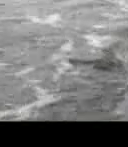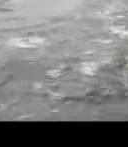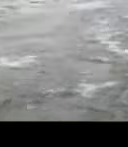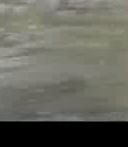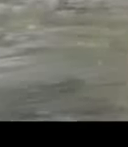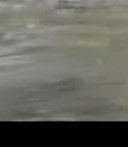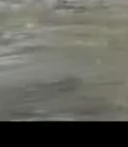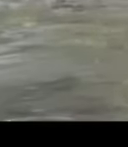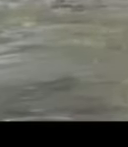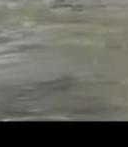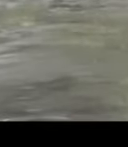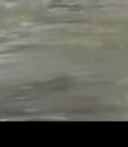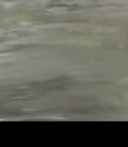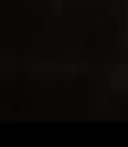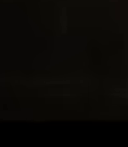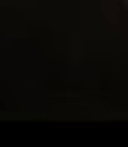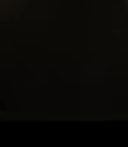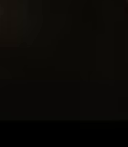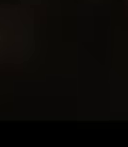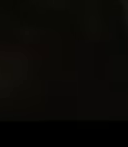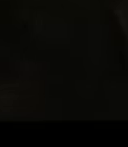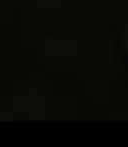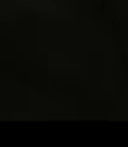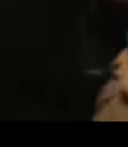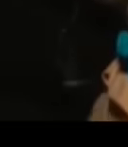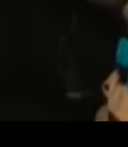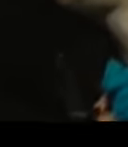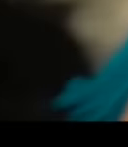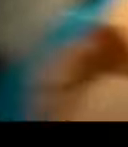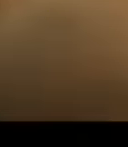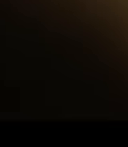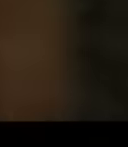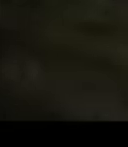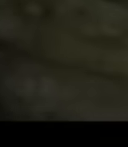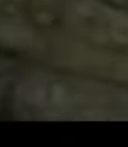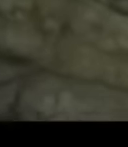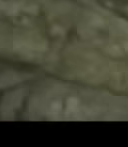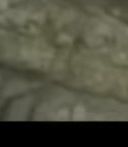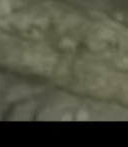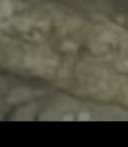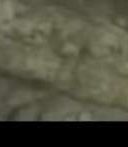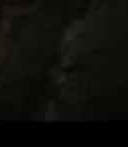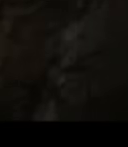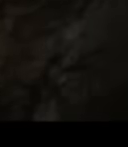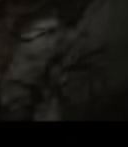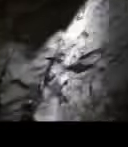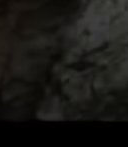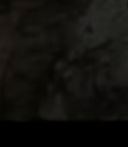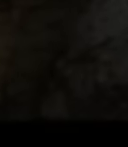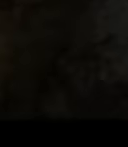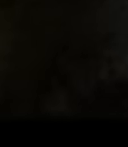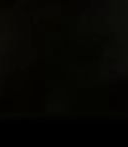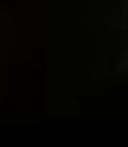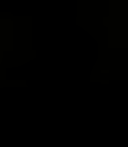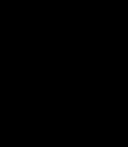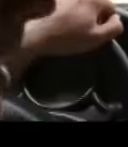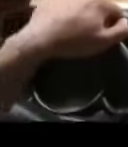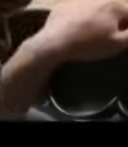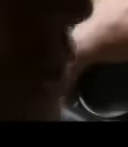Cada vez que nos acercamos a esta leyenda de saber o no si es que hay seres en el inframundo, la adrenalina